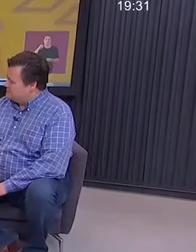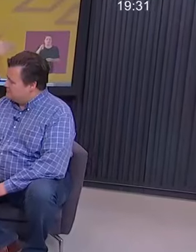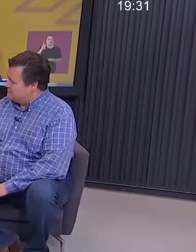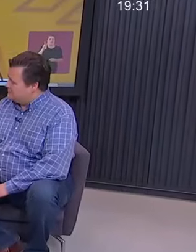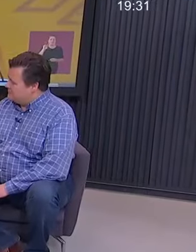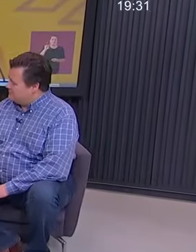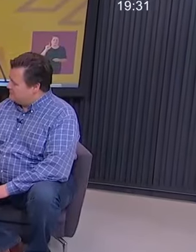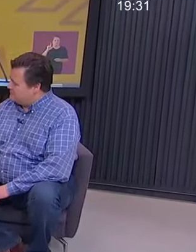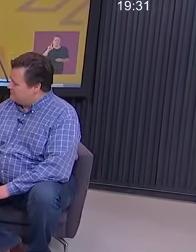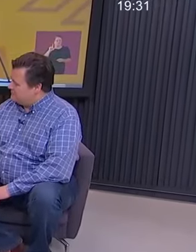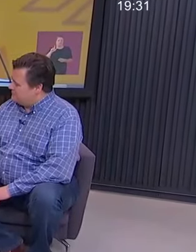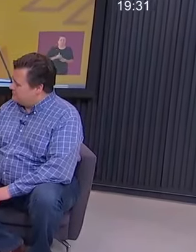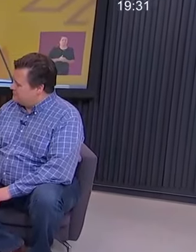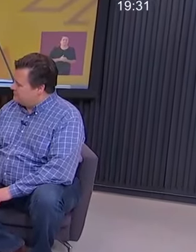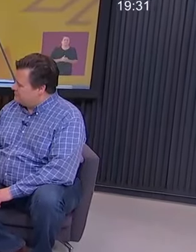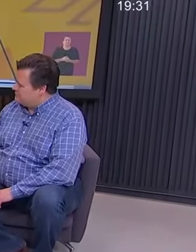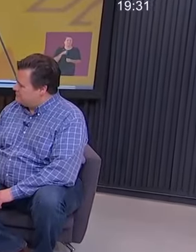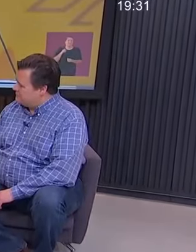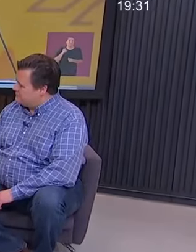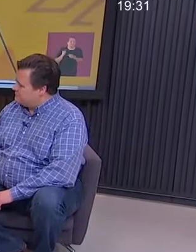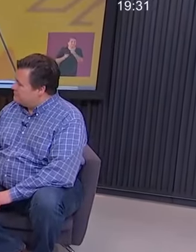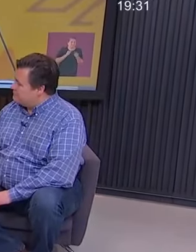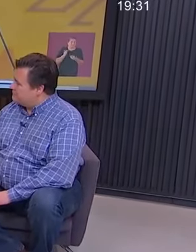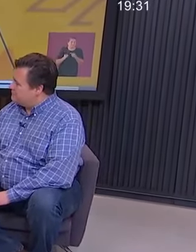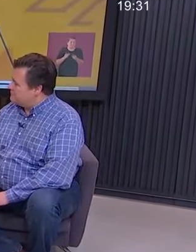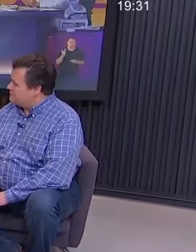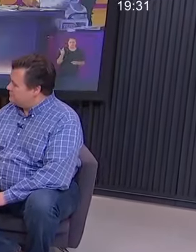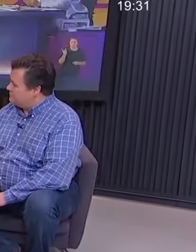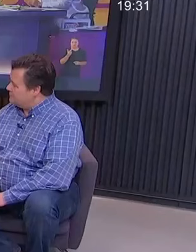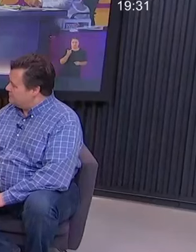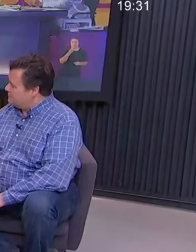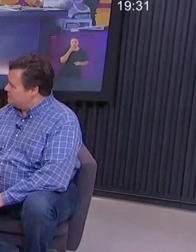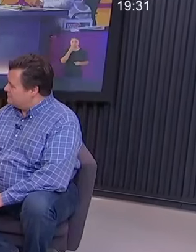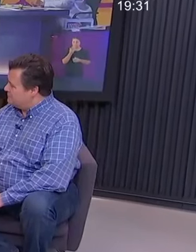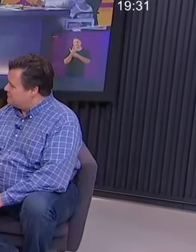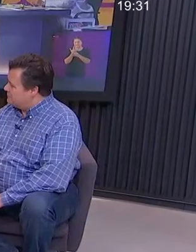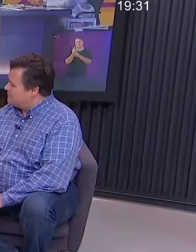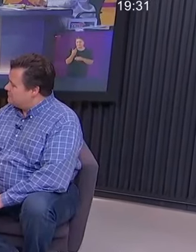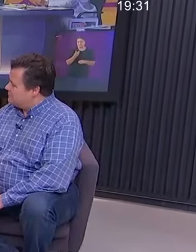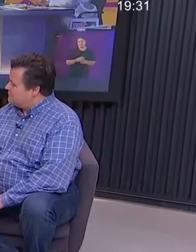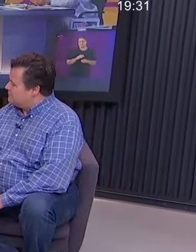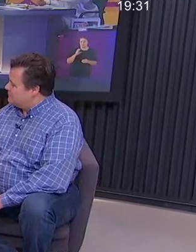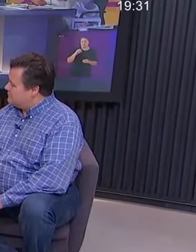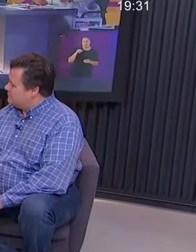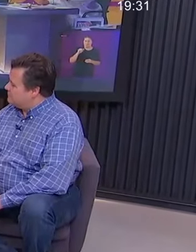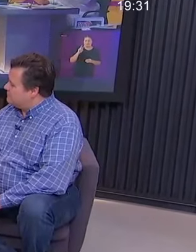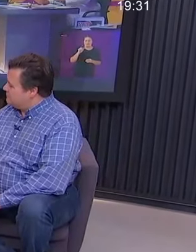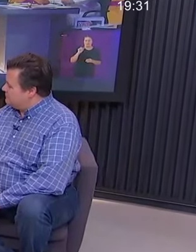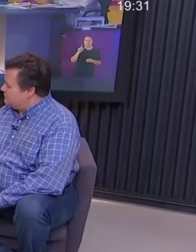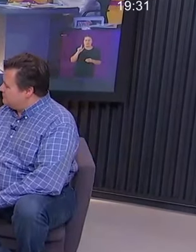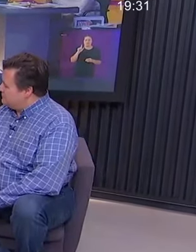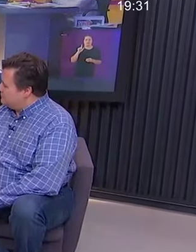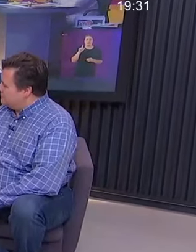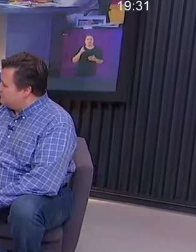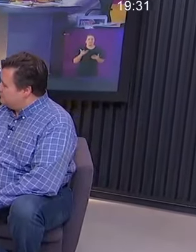bien pudiéramos todos tener un análisis de Quién ganó quién perdió el debate lo que sí me parece es que el INE no ha dimensionado que hay dos